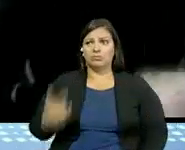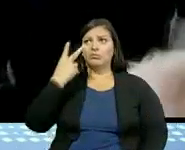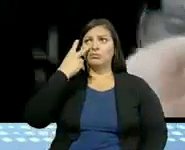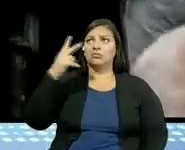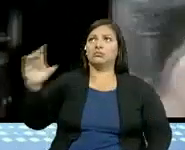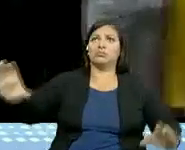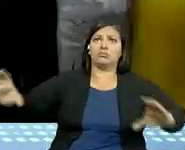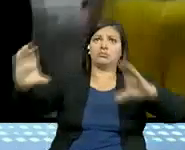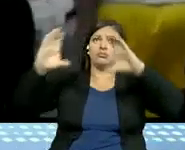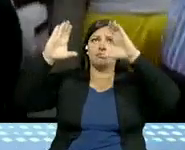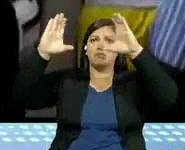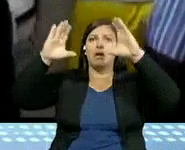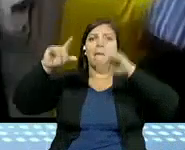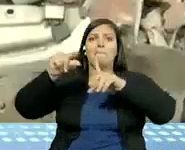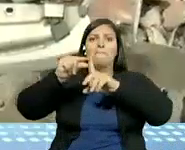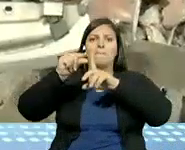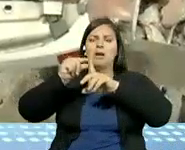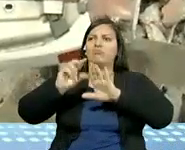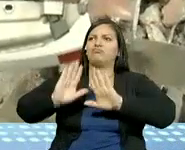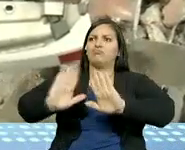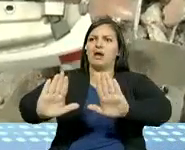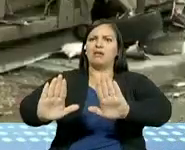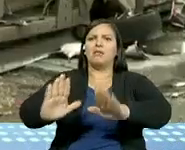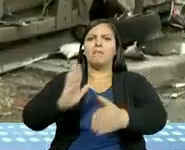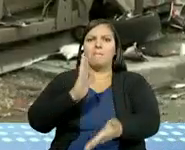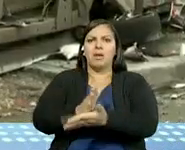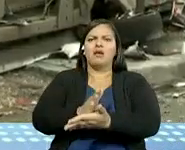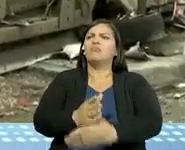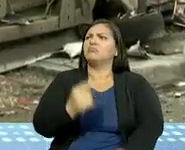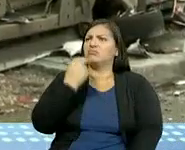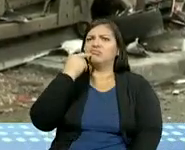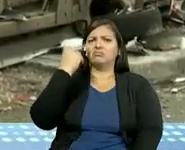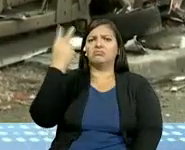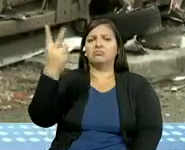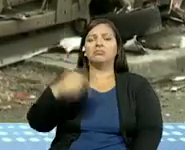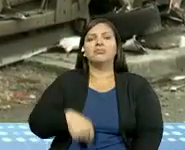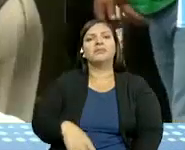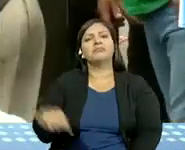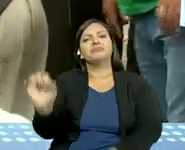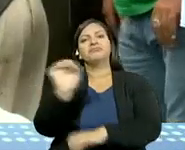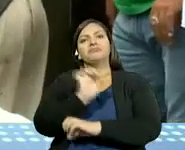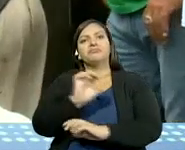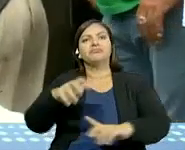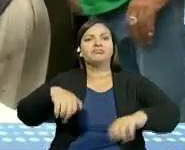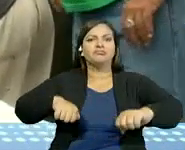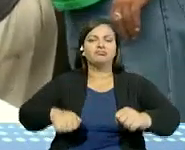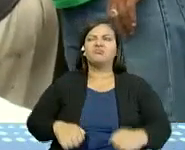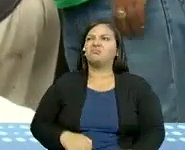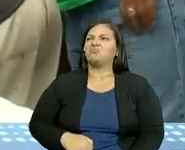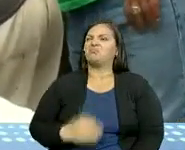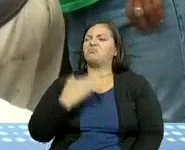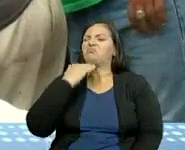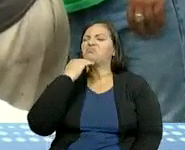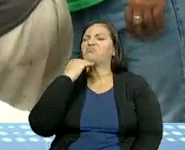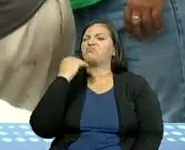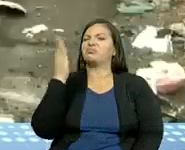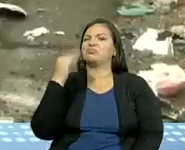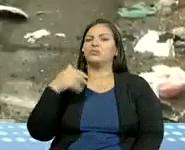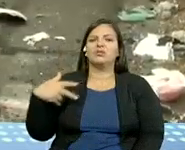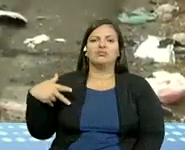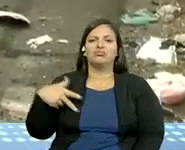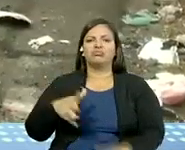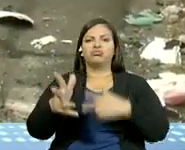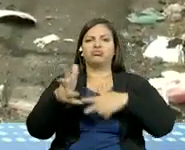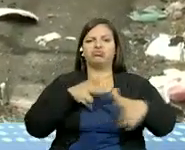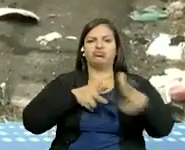Entonces, tampoco, le digo, puede estar la ATM un hombre en cada cuadra, tampoco, ¿no? Pero ustedes lo pedían, ¿no?